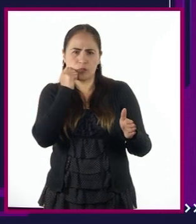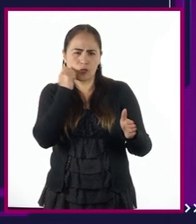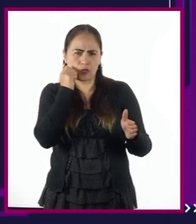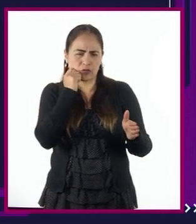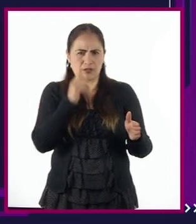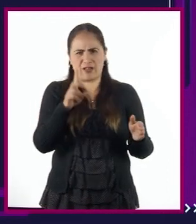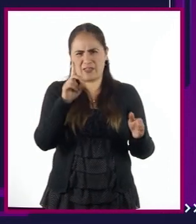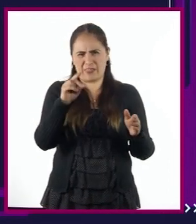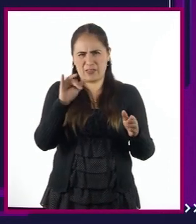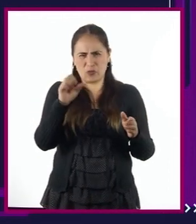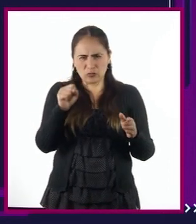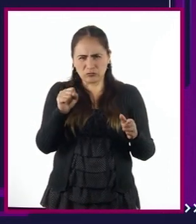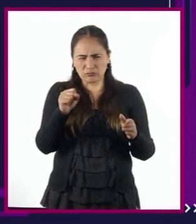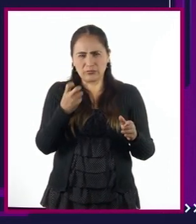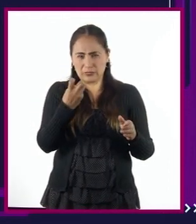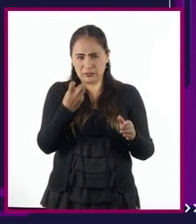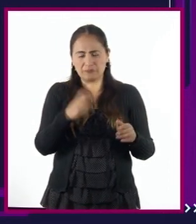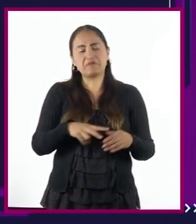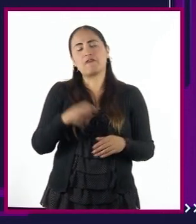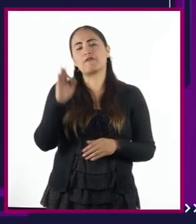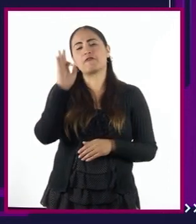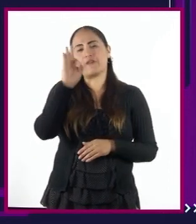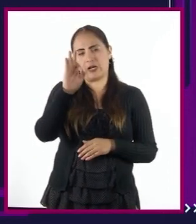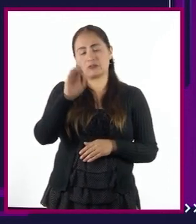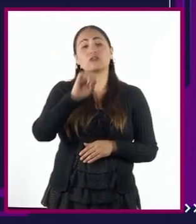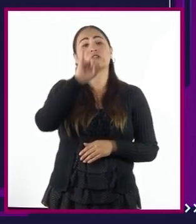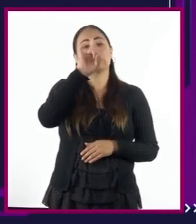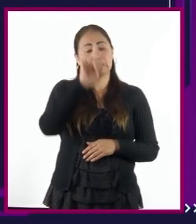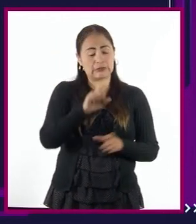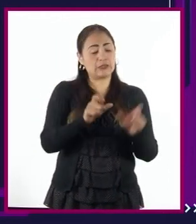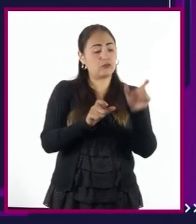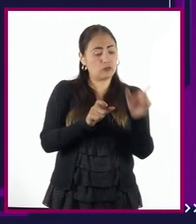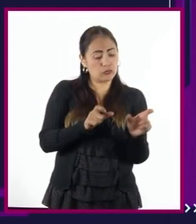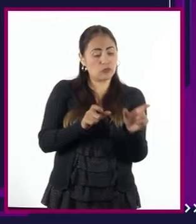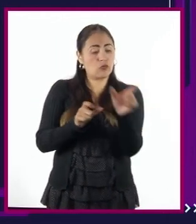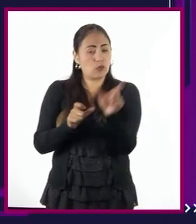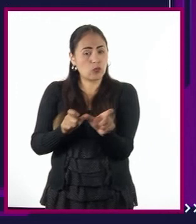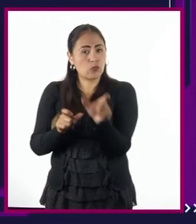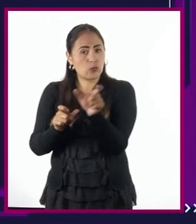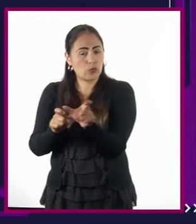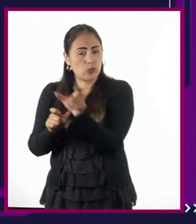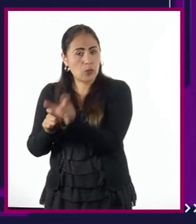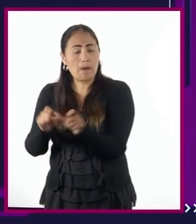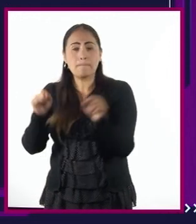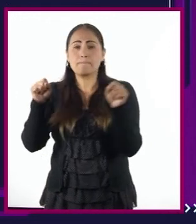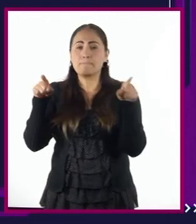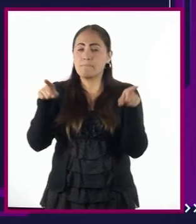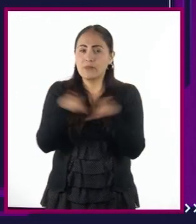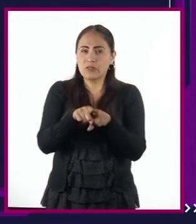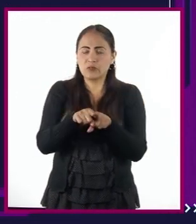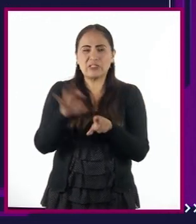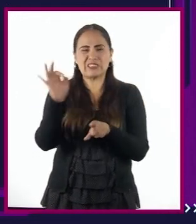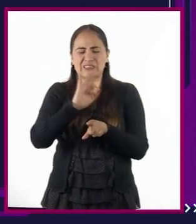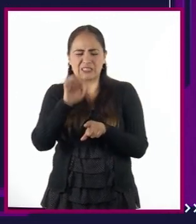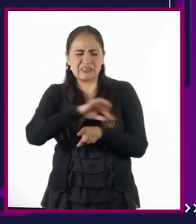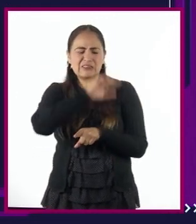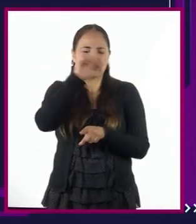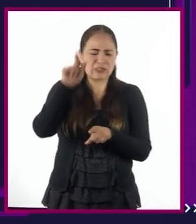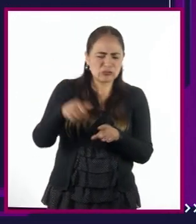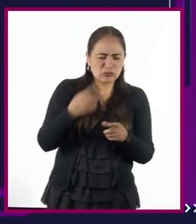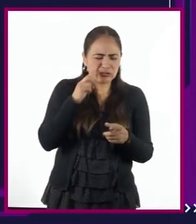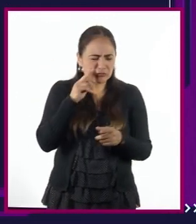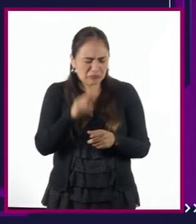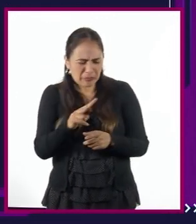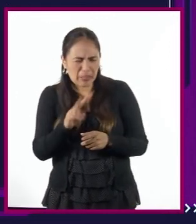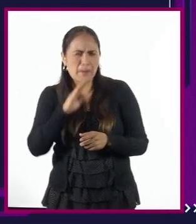cada dato. Falso. Sí importa, porque de lo contrario dificultaría o alteraría la